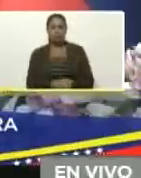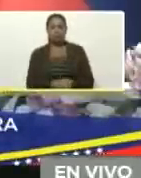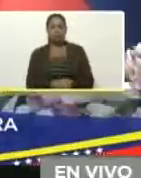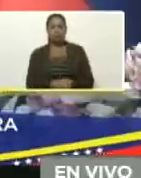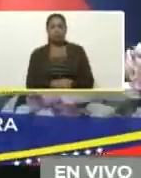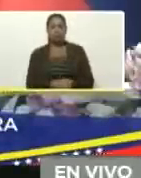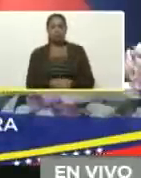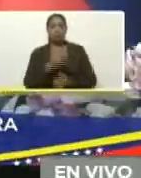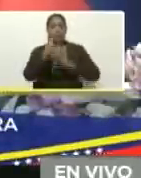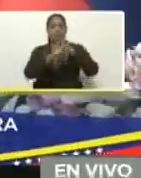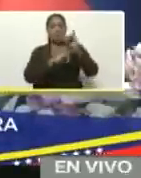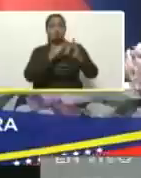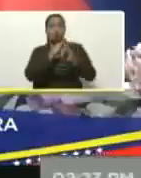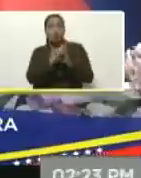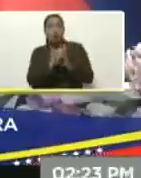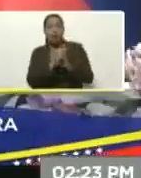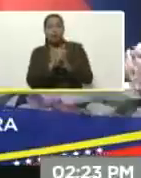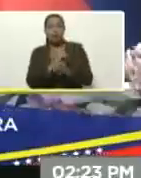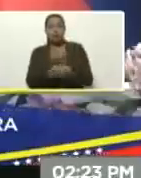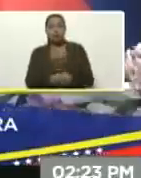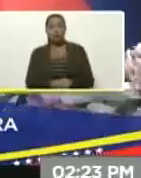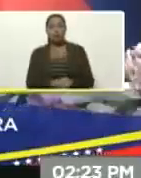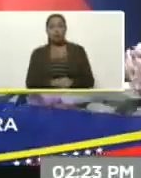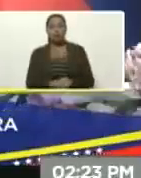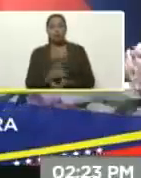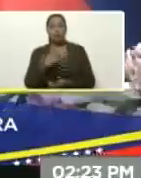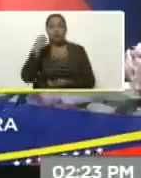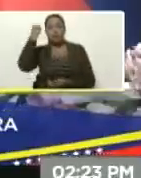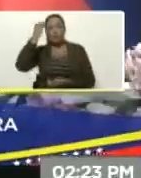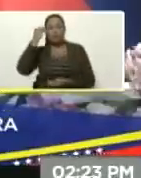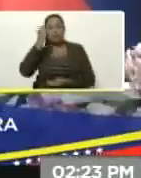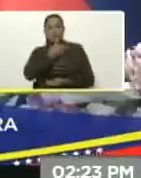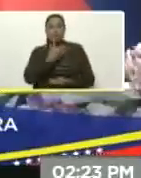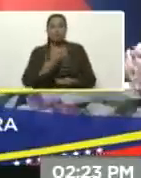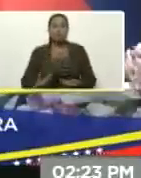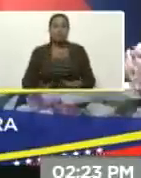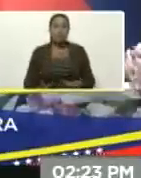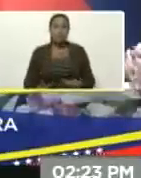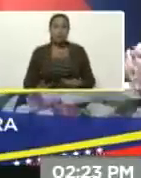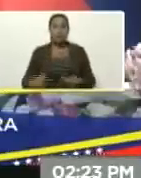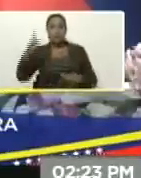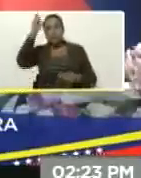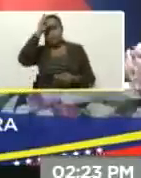medios internacionales. Creo que el presidente Erdogan